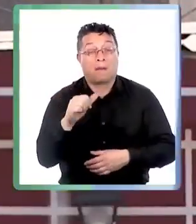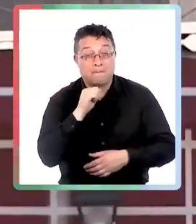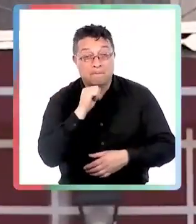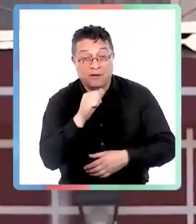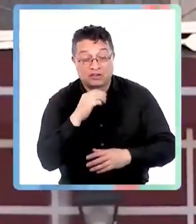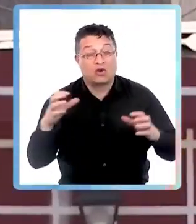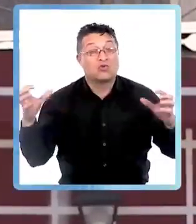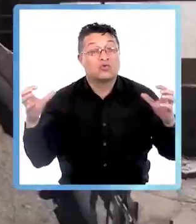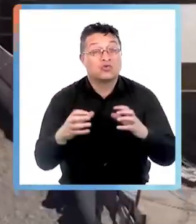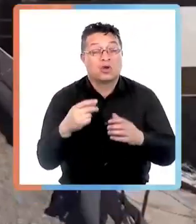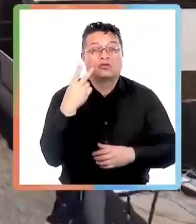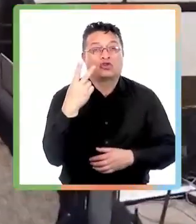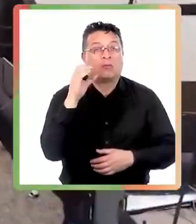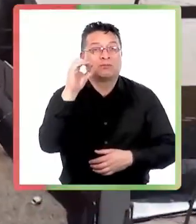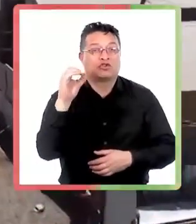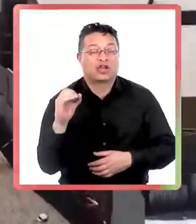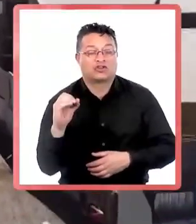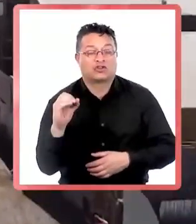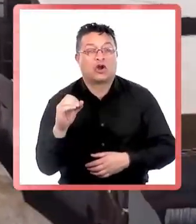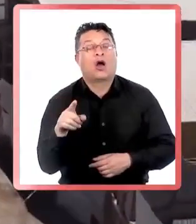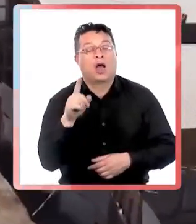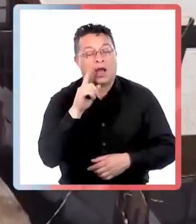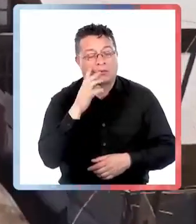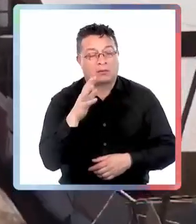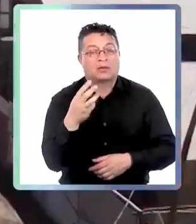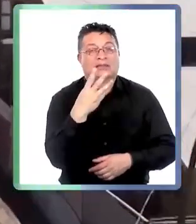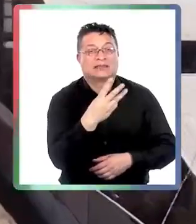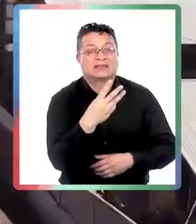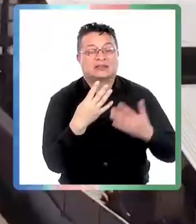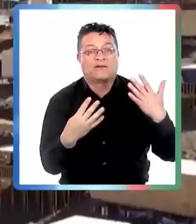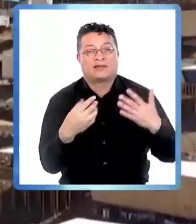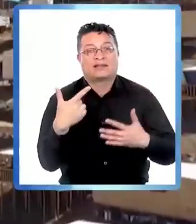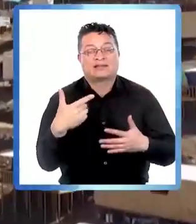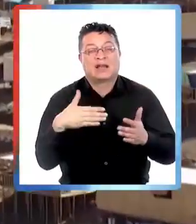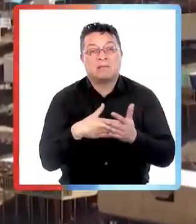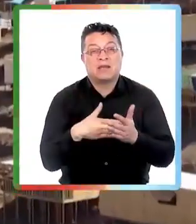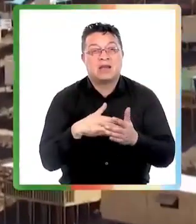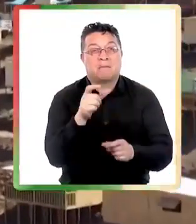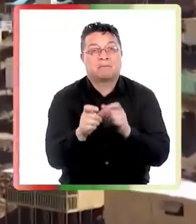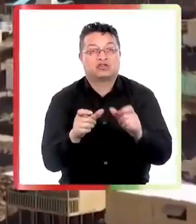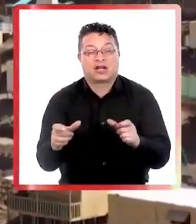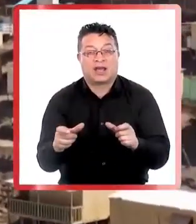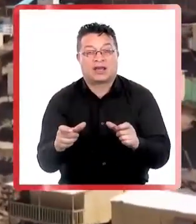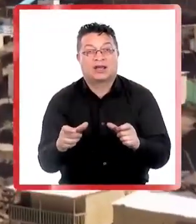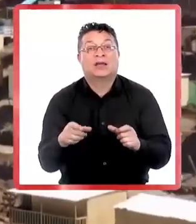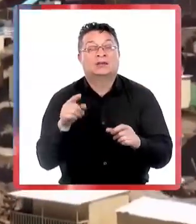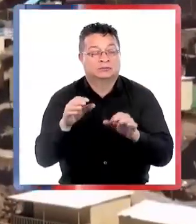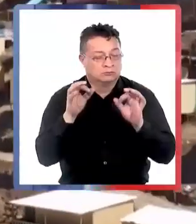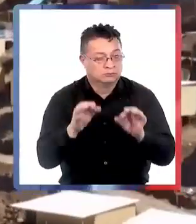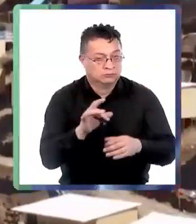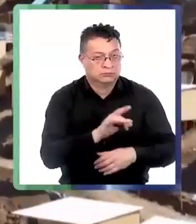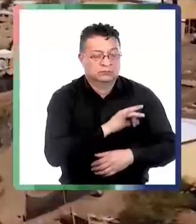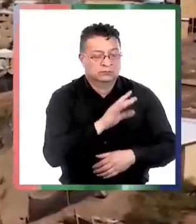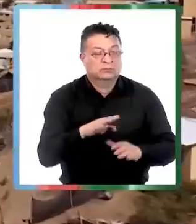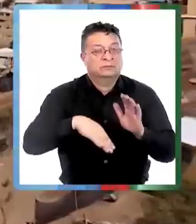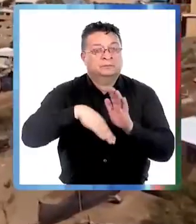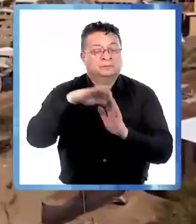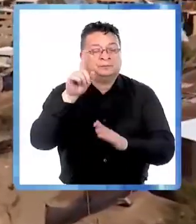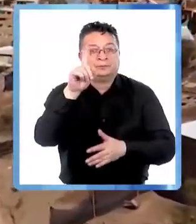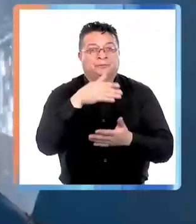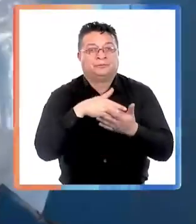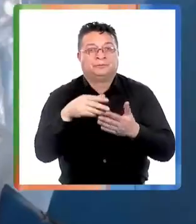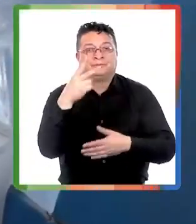6,5%, mientras que la pobreza extrema es de 2% y alcanza a 397.000 personas. En definitiva, en